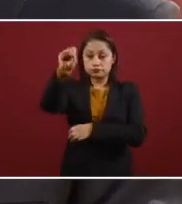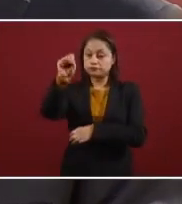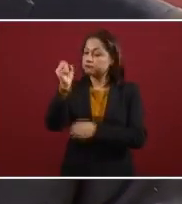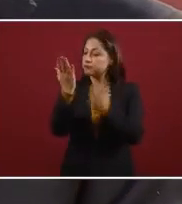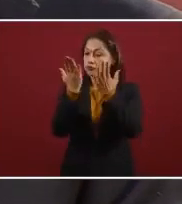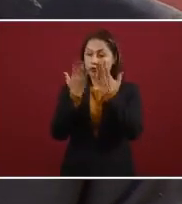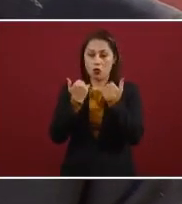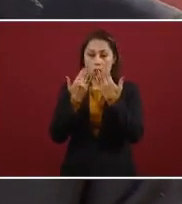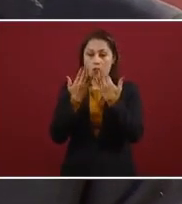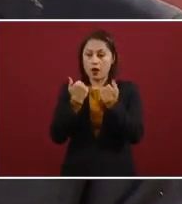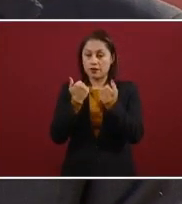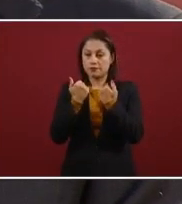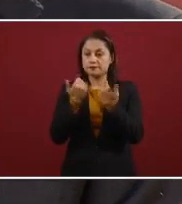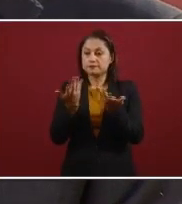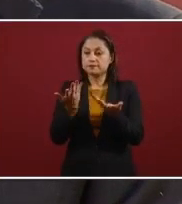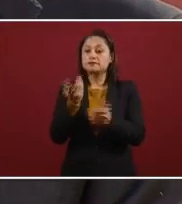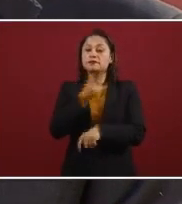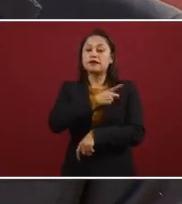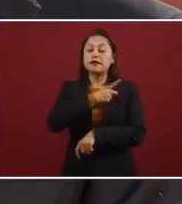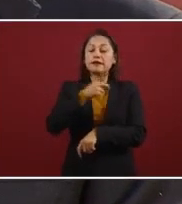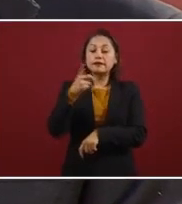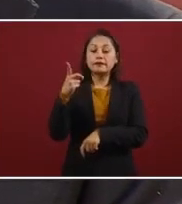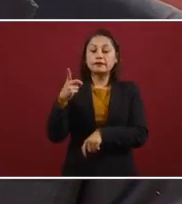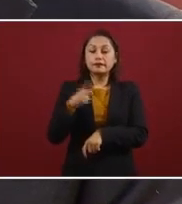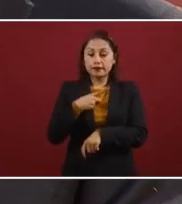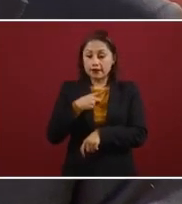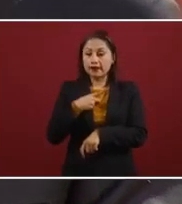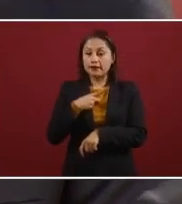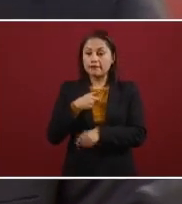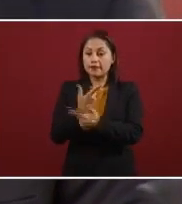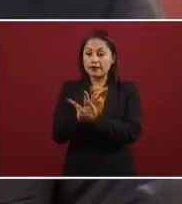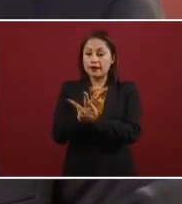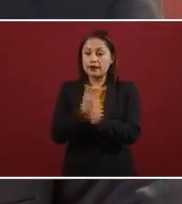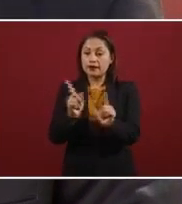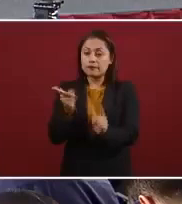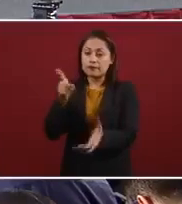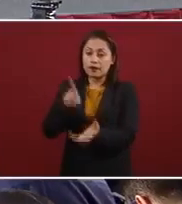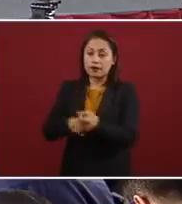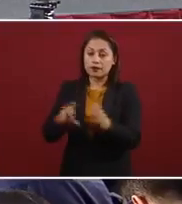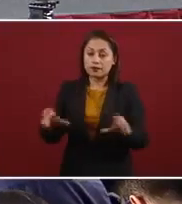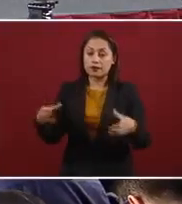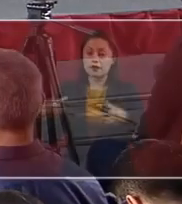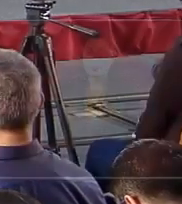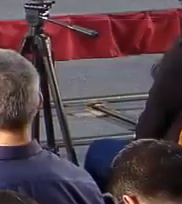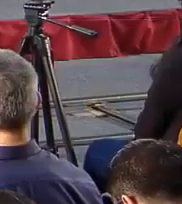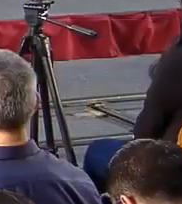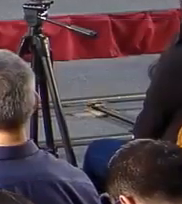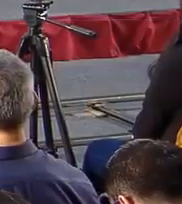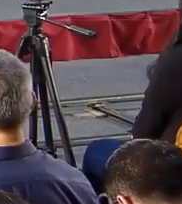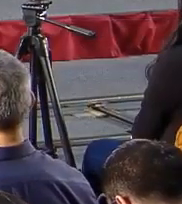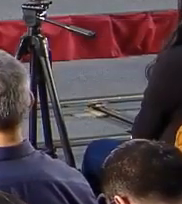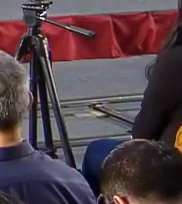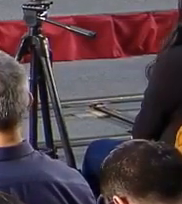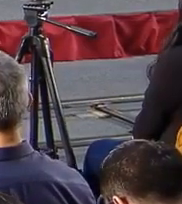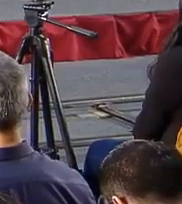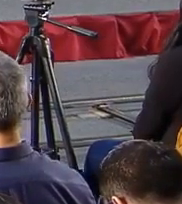Tiene que haber libertad, democracia sindical, esto es voto